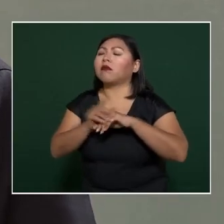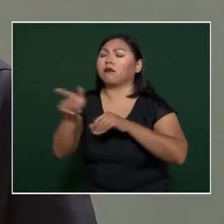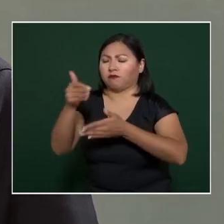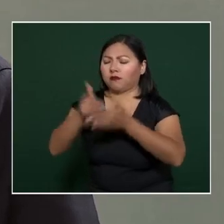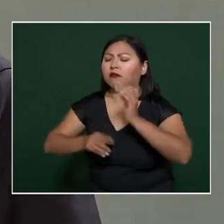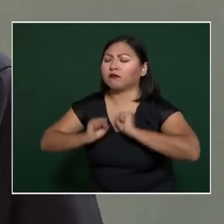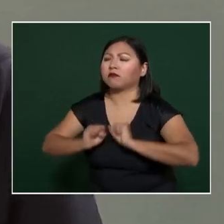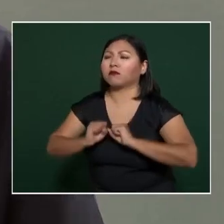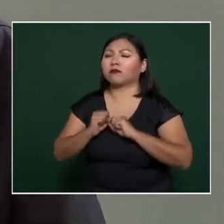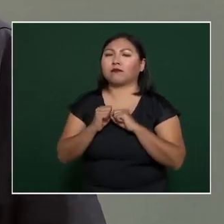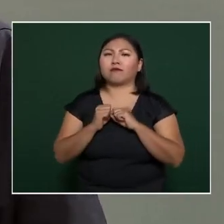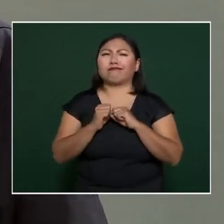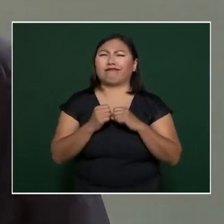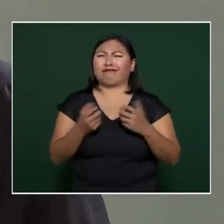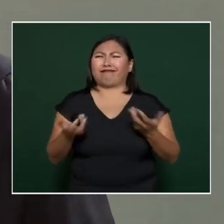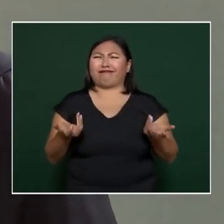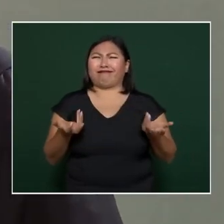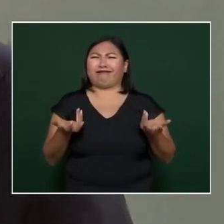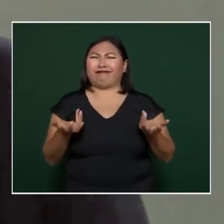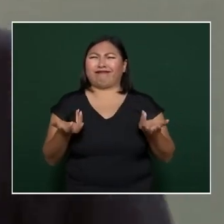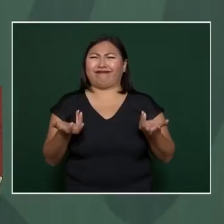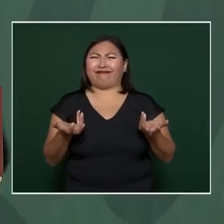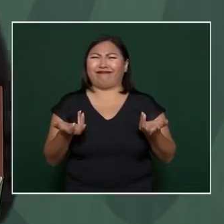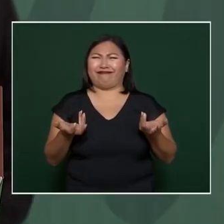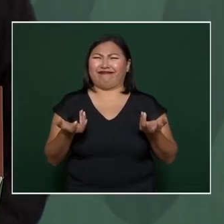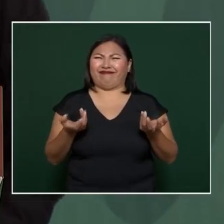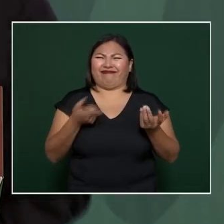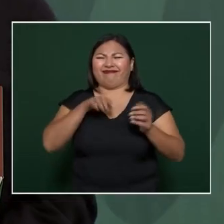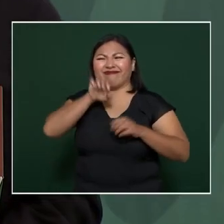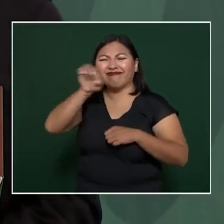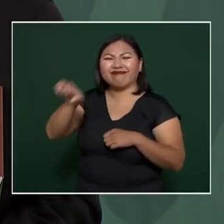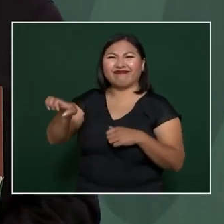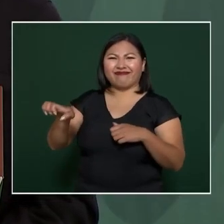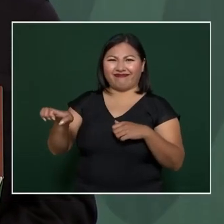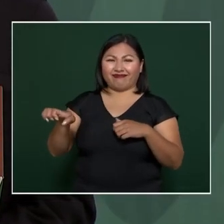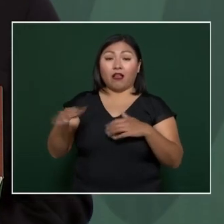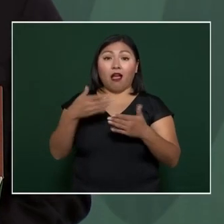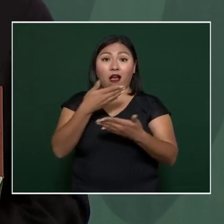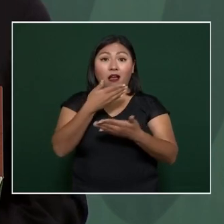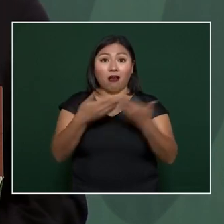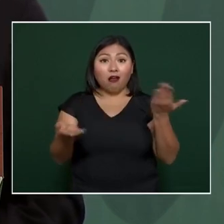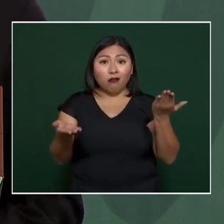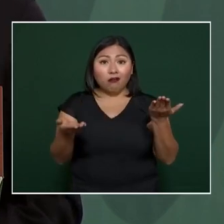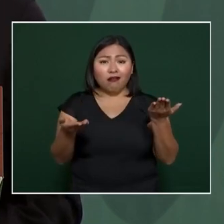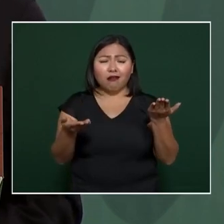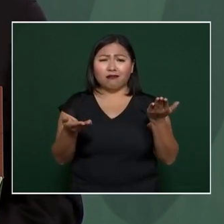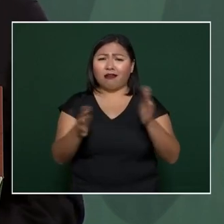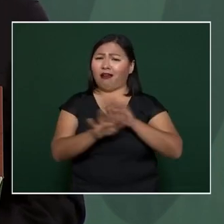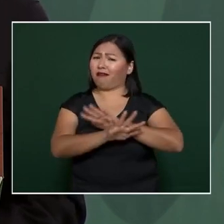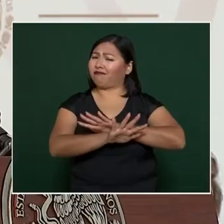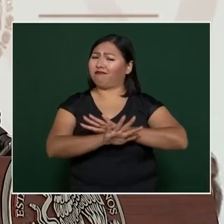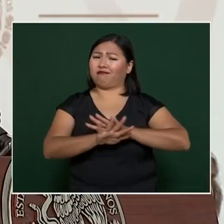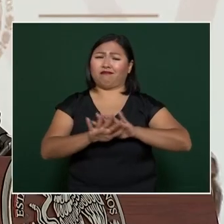río pero ya no ya eso ya no ya no